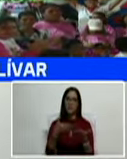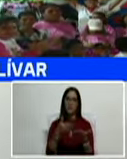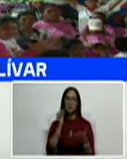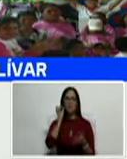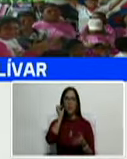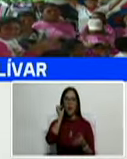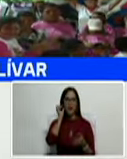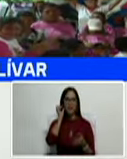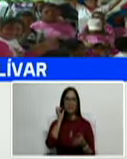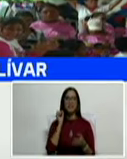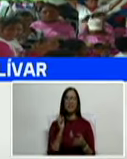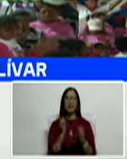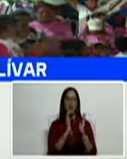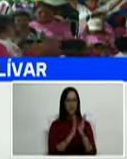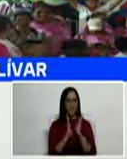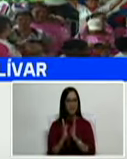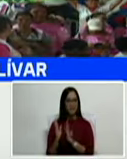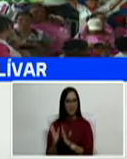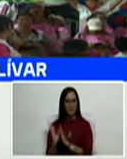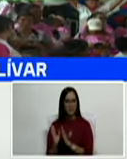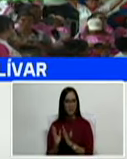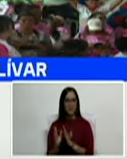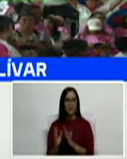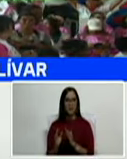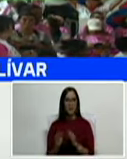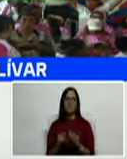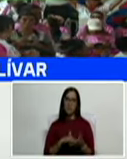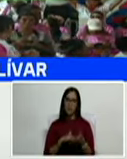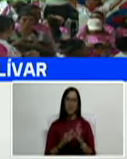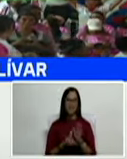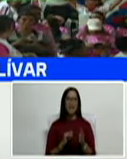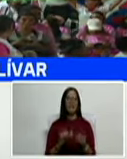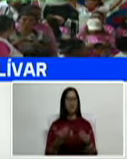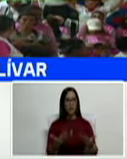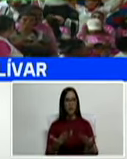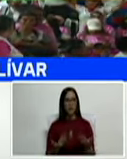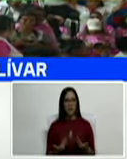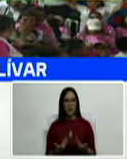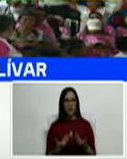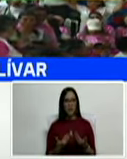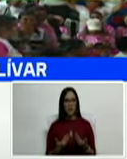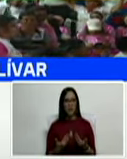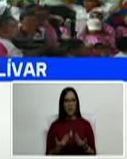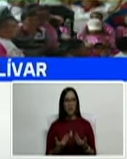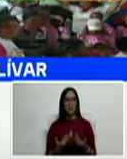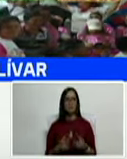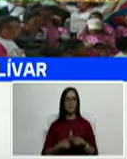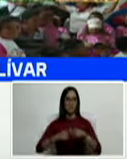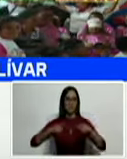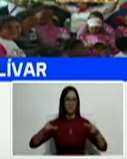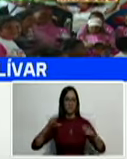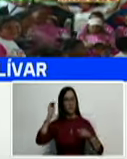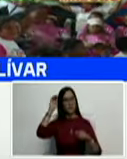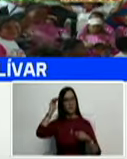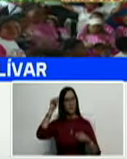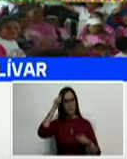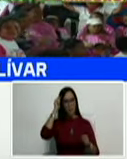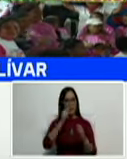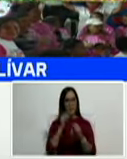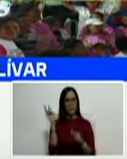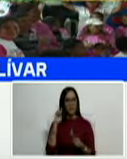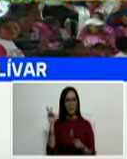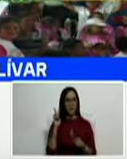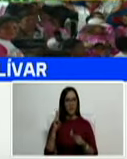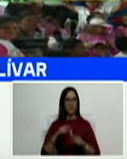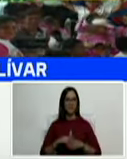ya organizadas en la vanguardia, significa que lo que viene es un aluvión de futuro y de esperanza para